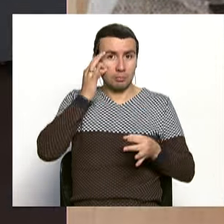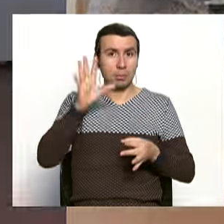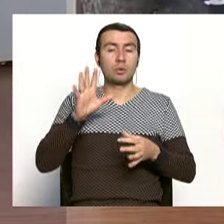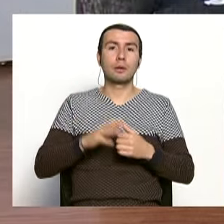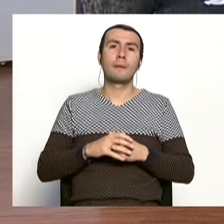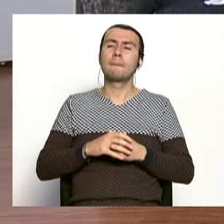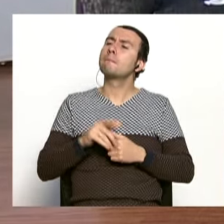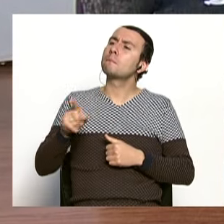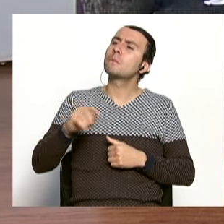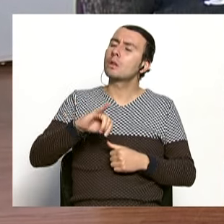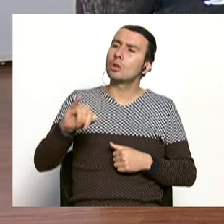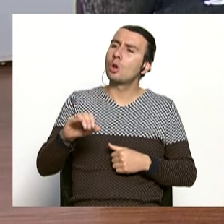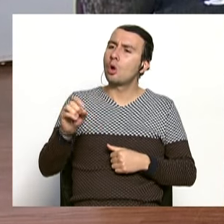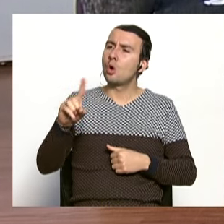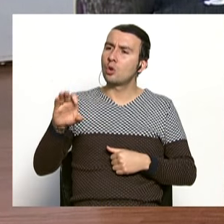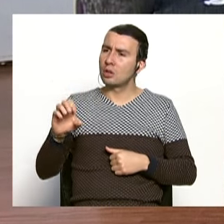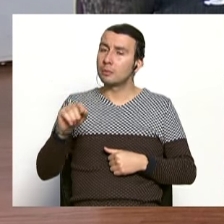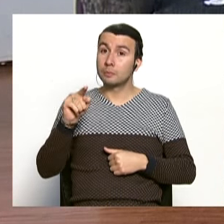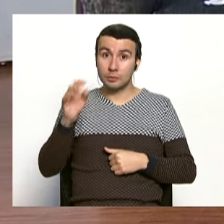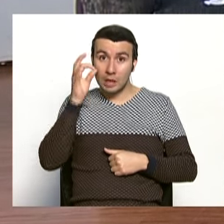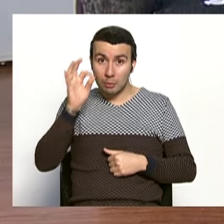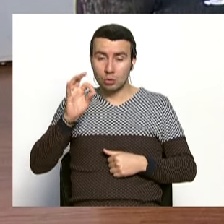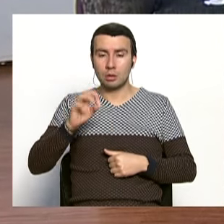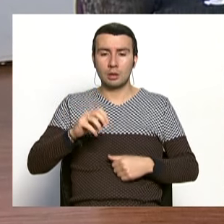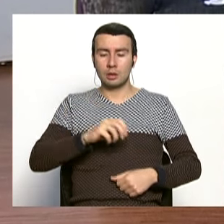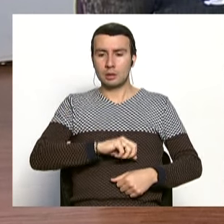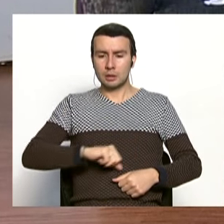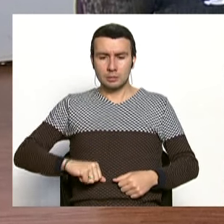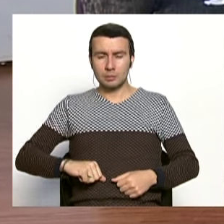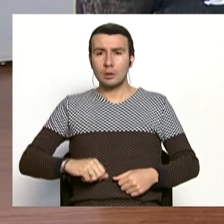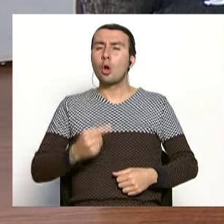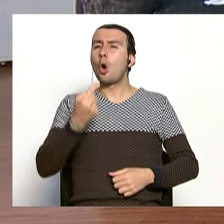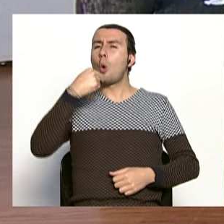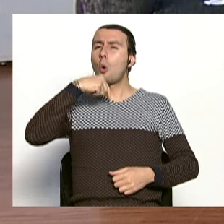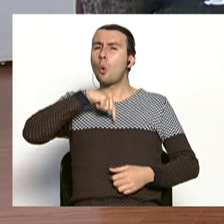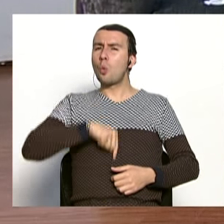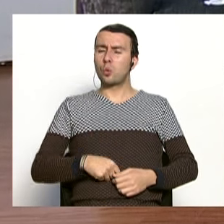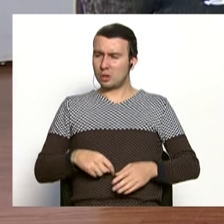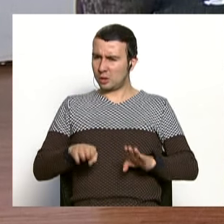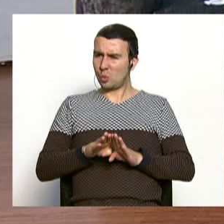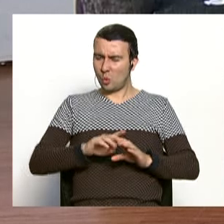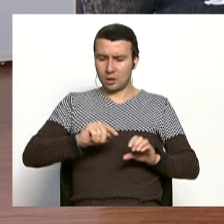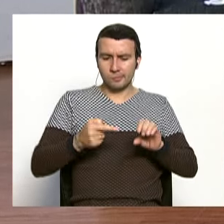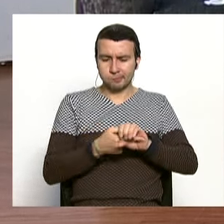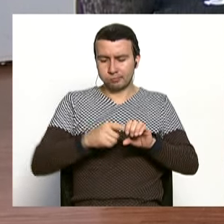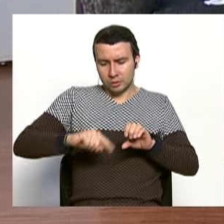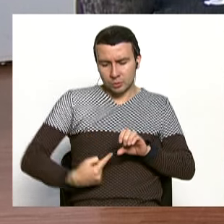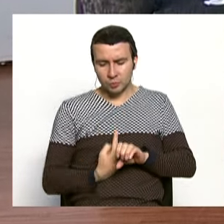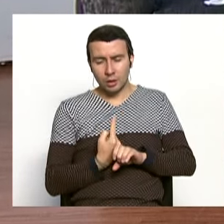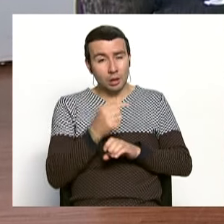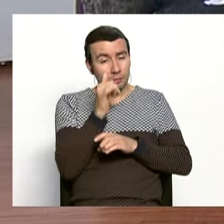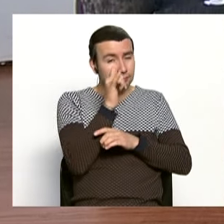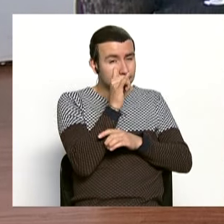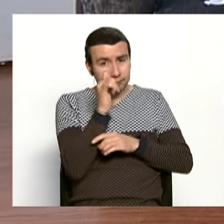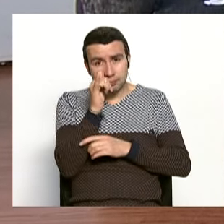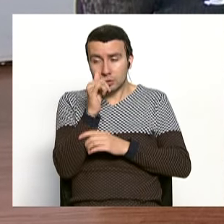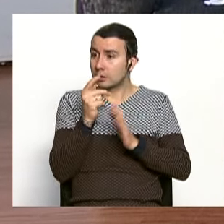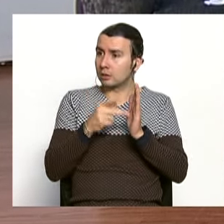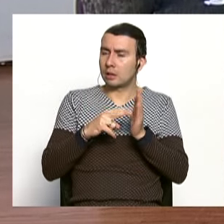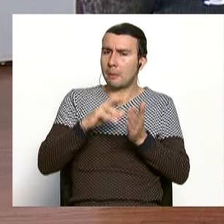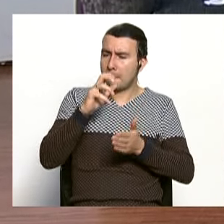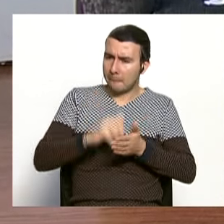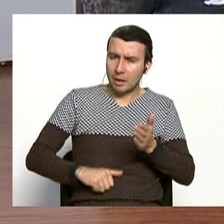duan pero esa endoscopia podría uno interpretarla como la endoscopia como la colonoscopia es un procedimiento menos agresivo